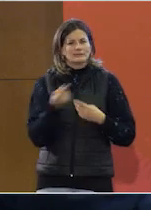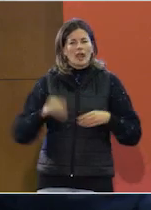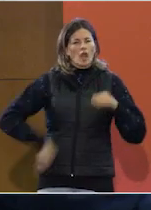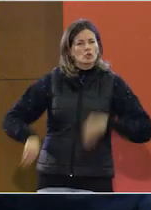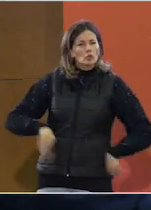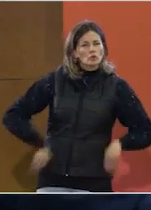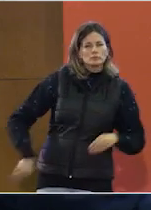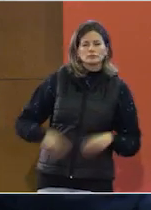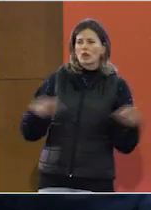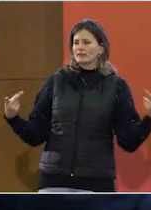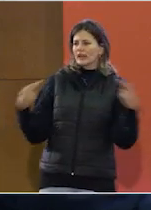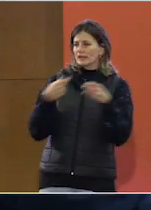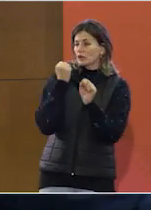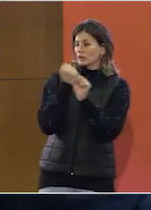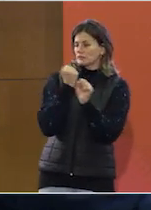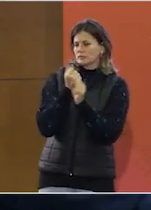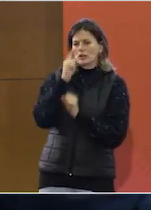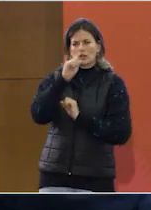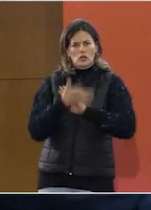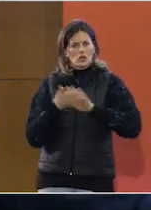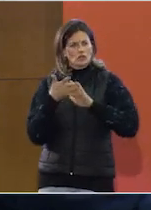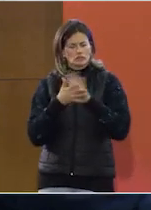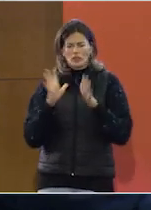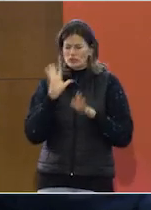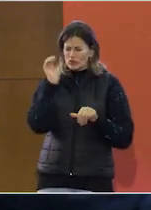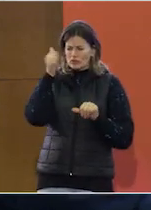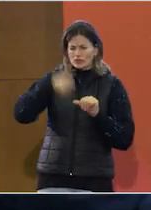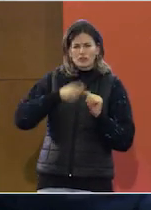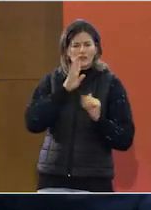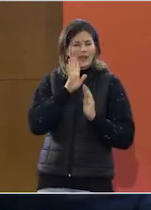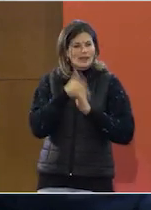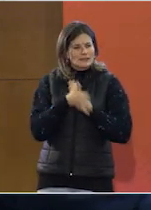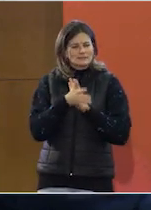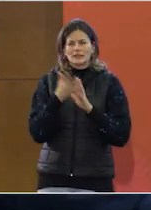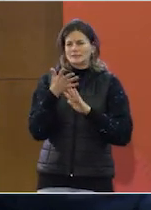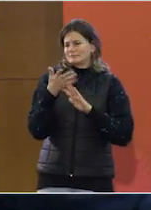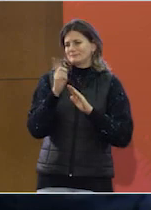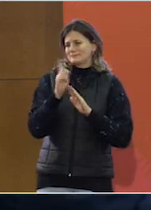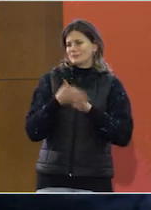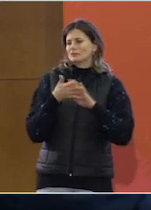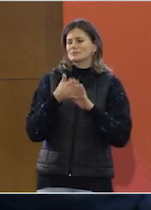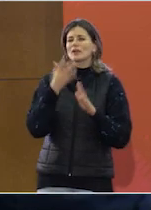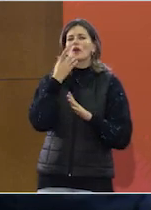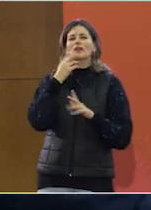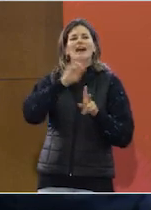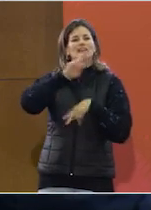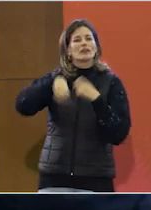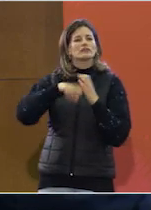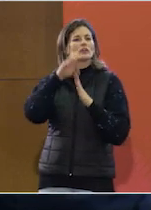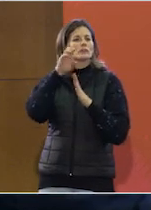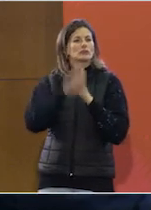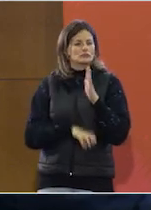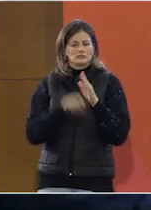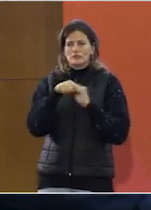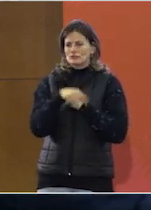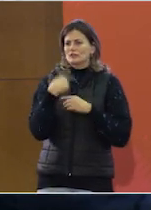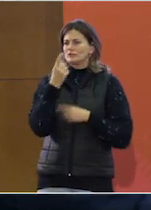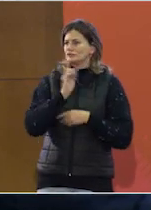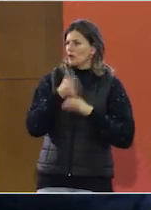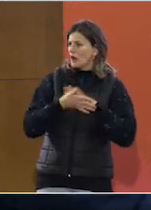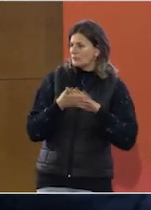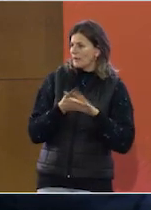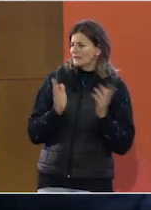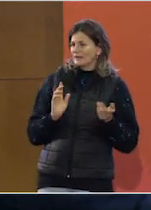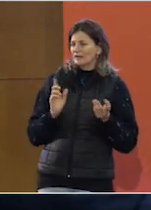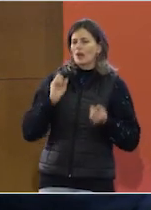de las reformas laborales, para que no se hable de esa reforma constitucional que hicieron del 135 para arrodillar la